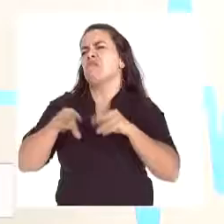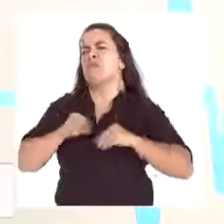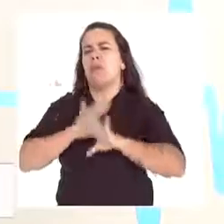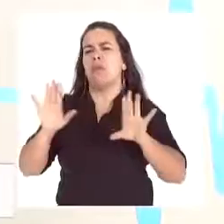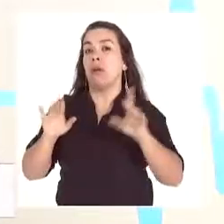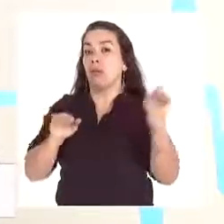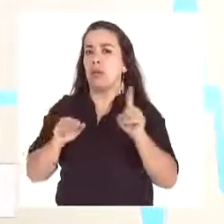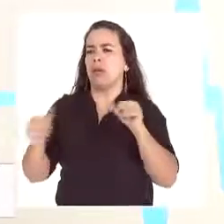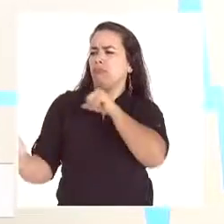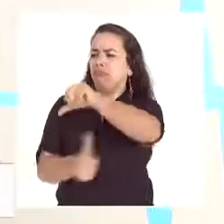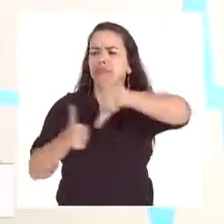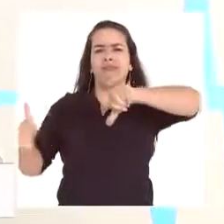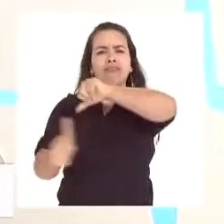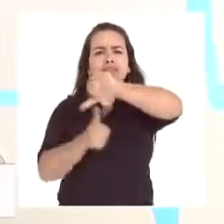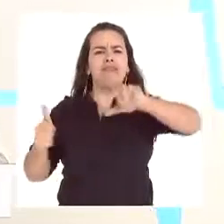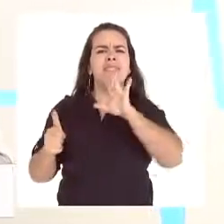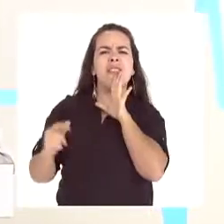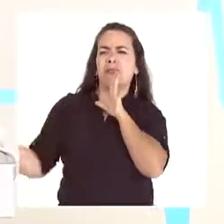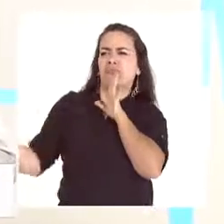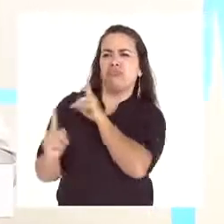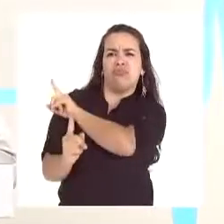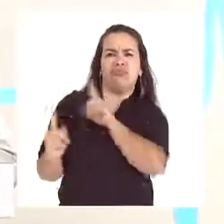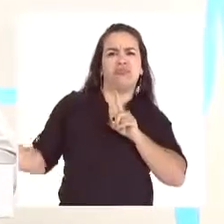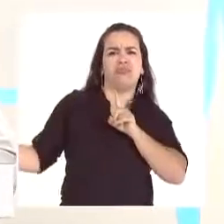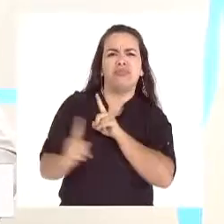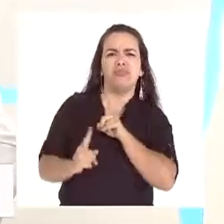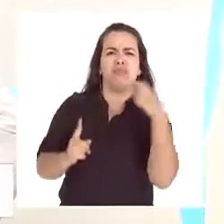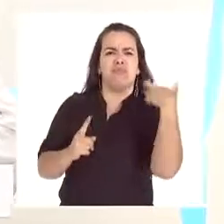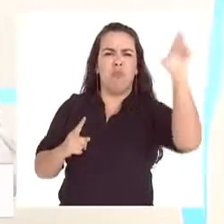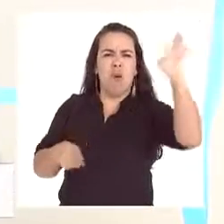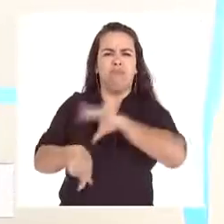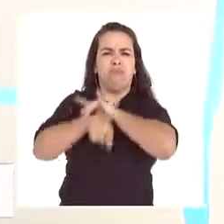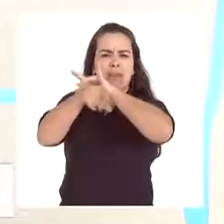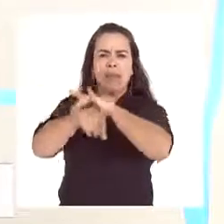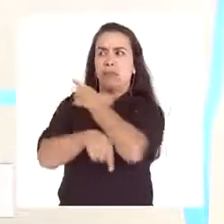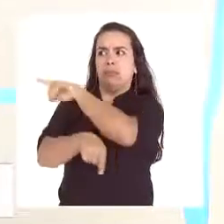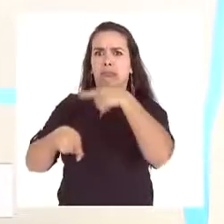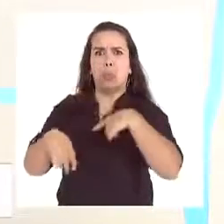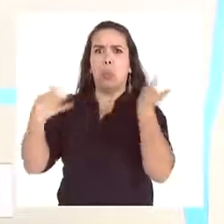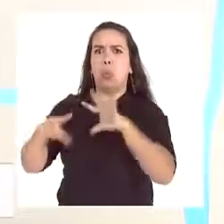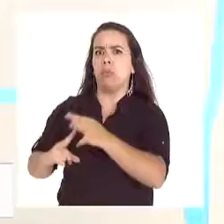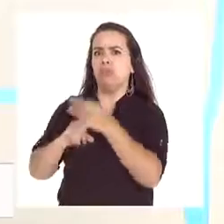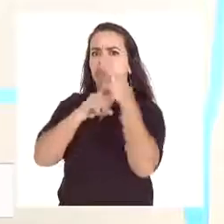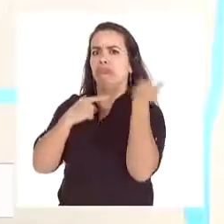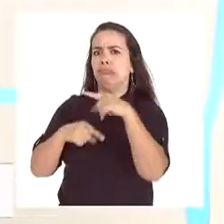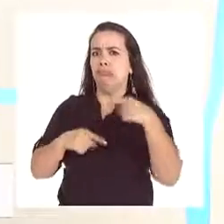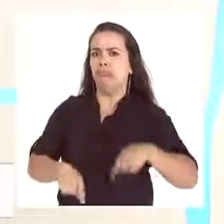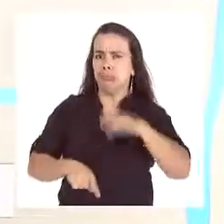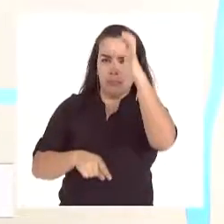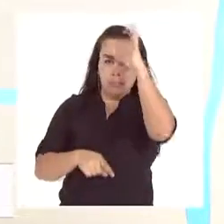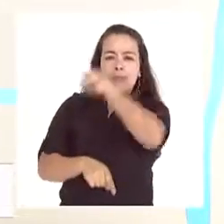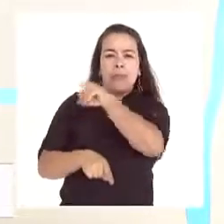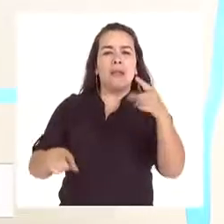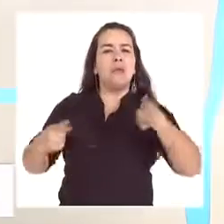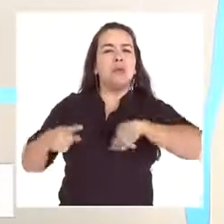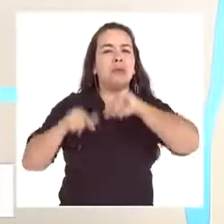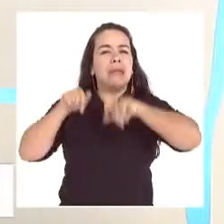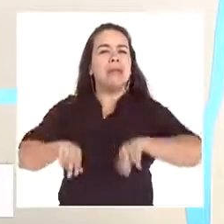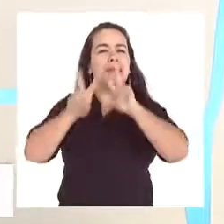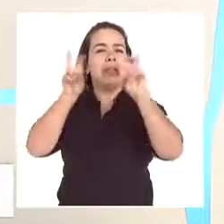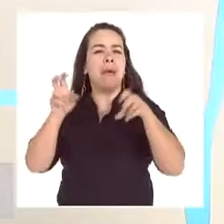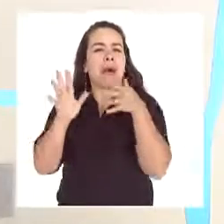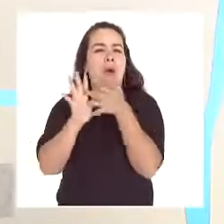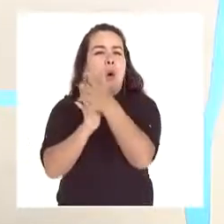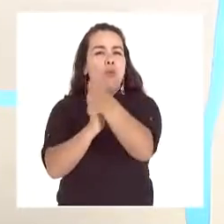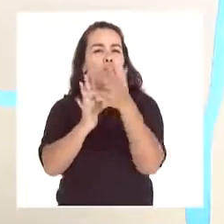las especialidades médicas para hacer educación en salud, para poder desarrollar esos temas que vemos a